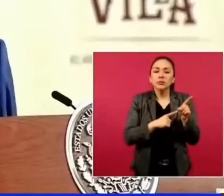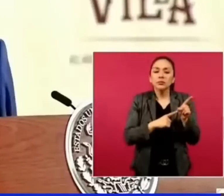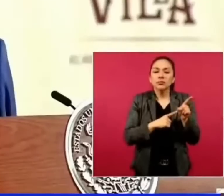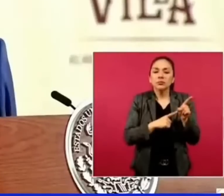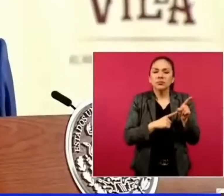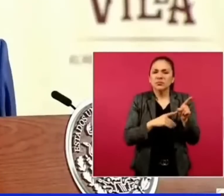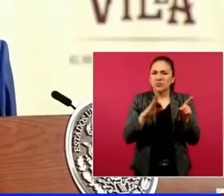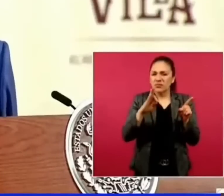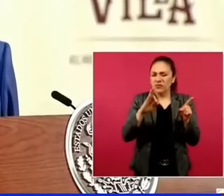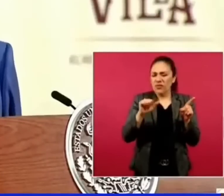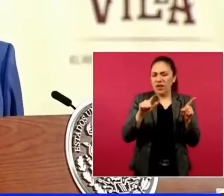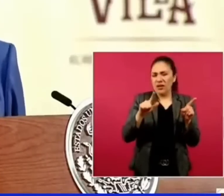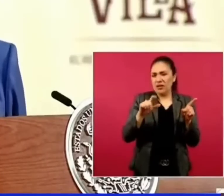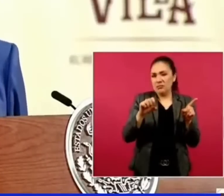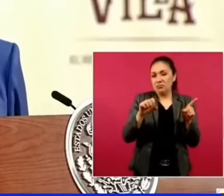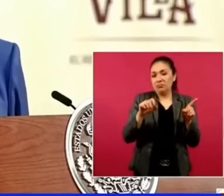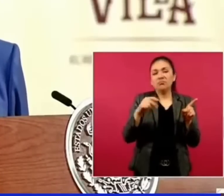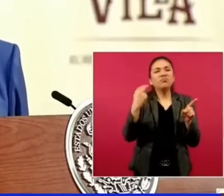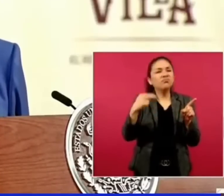falsario y